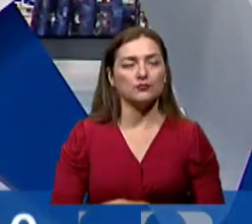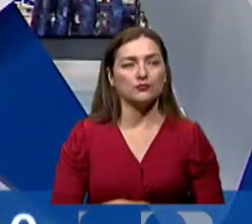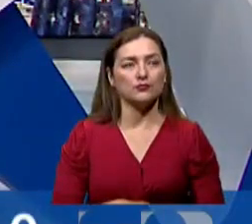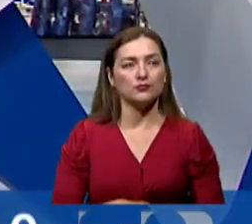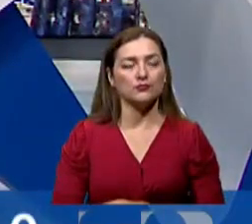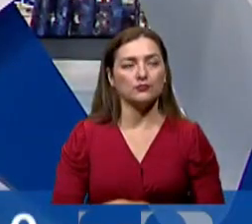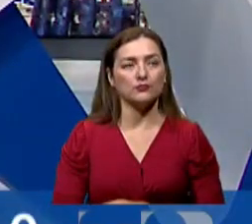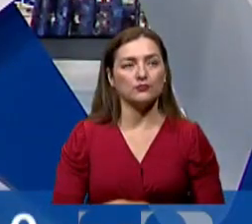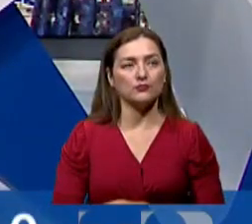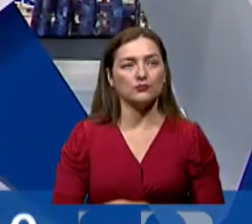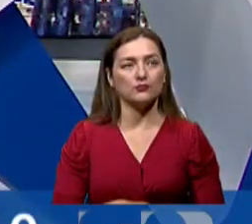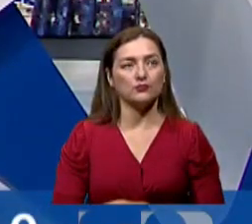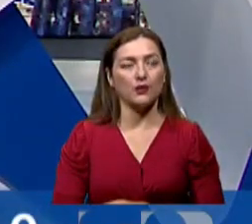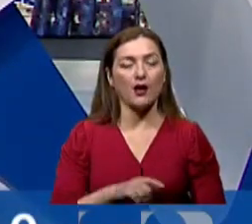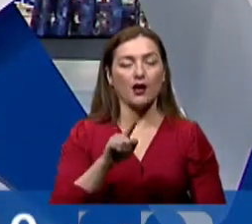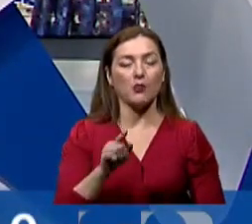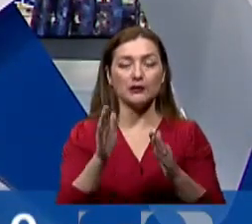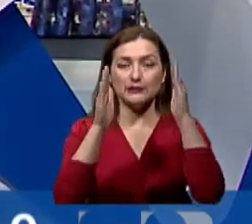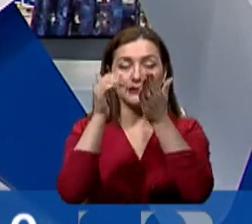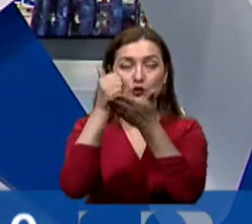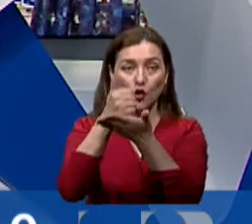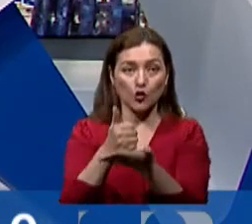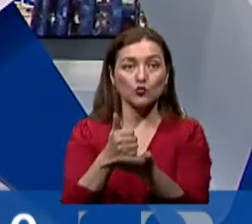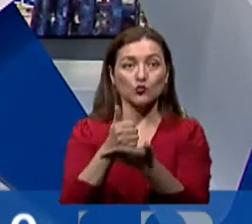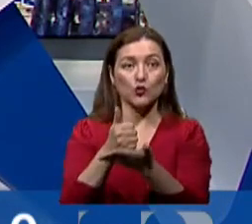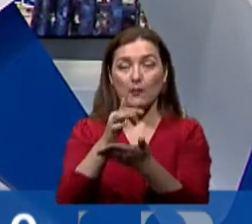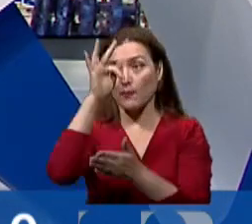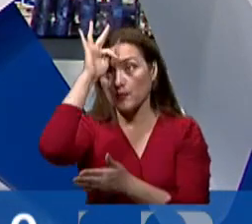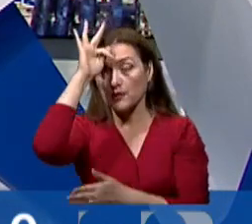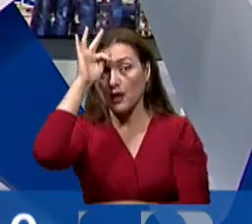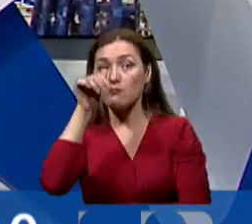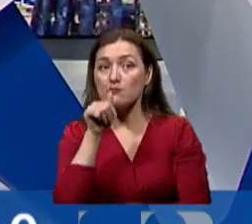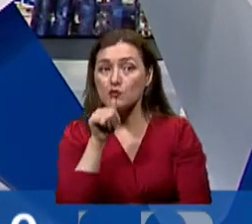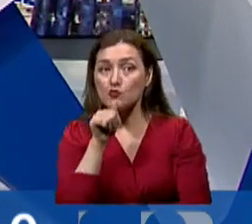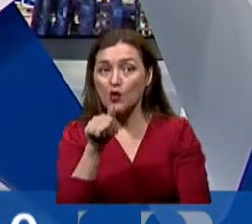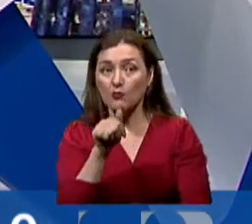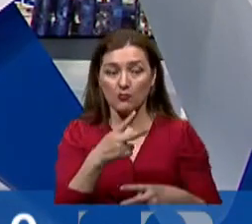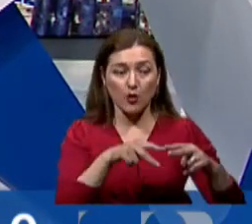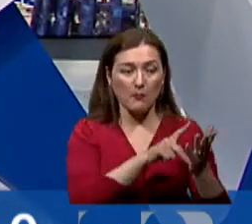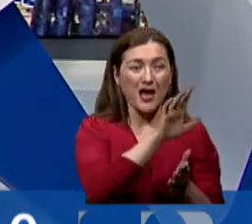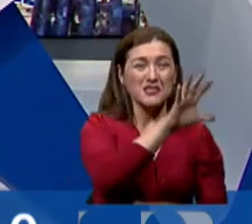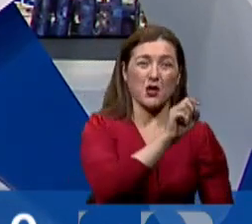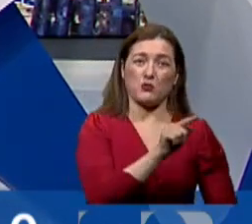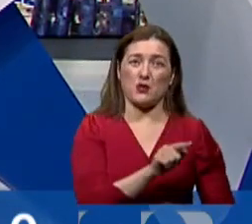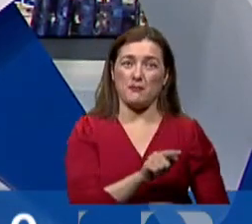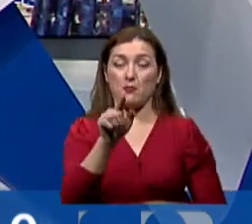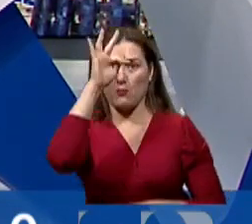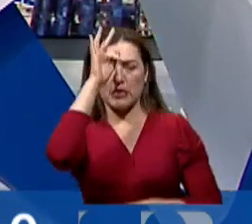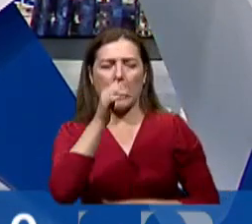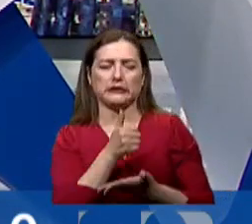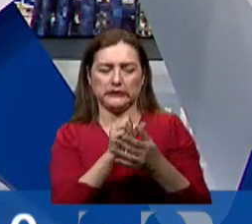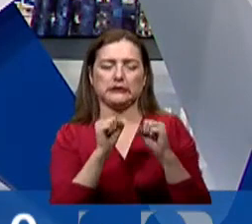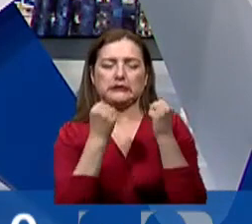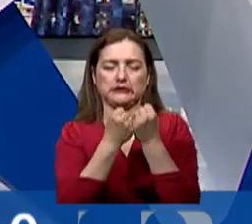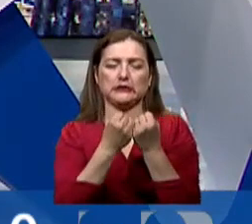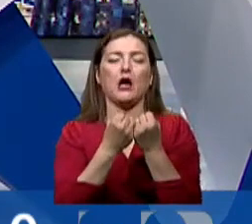Y como ya lo escuchábamos, en este caso ya hay la ayuda de la empresa privada. La operación normalmente cuesta $50,000 y ellos le